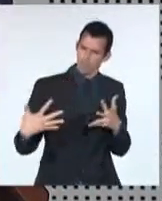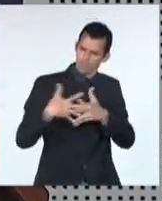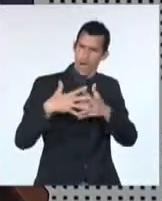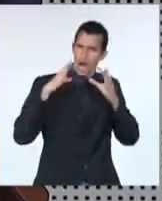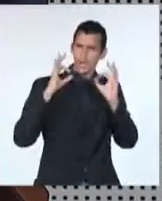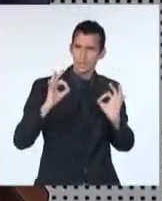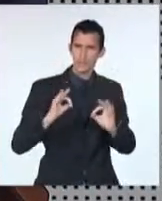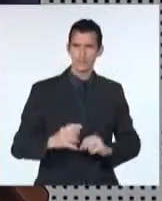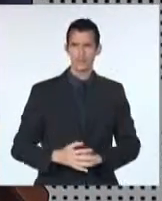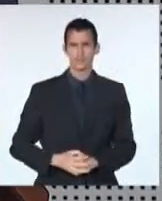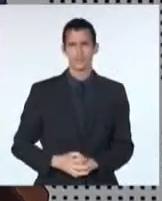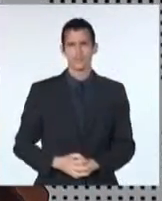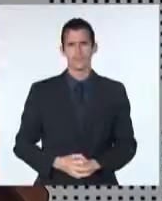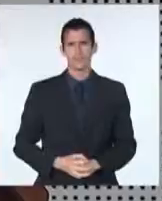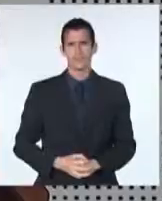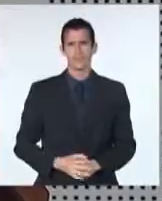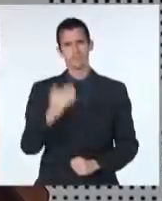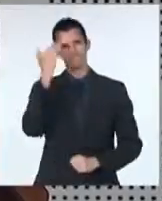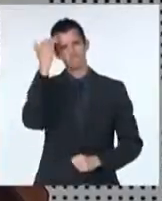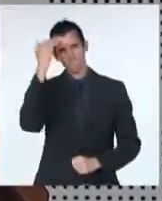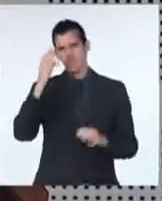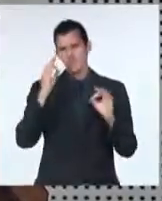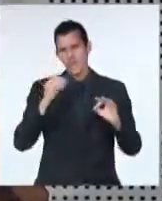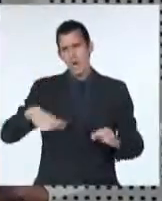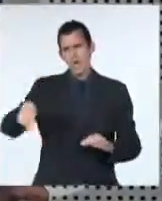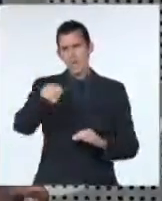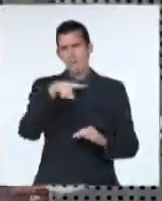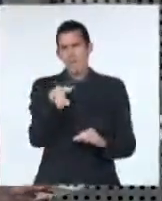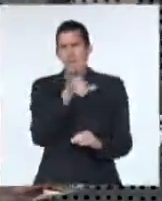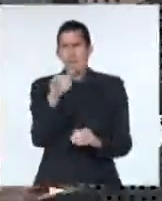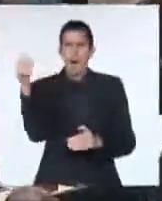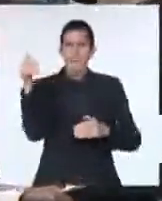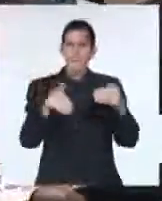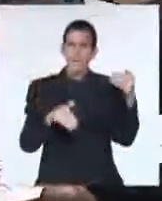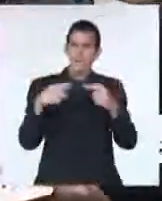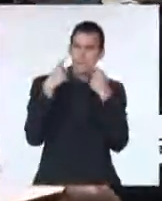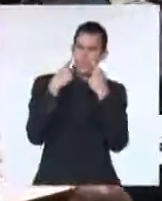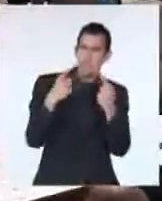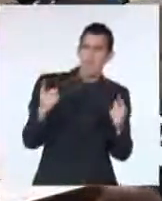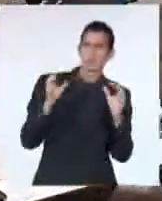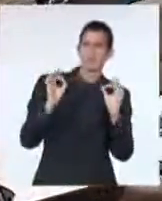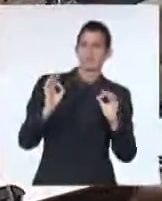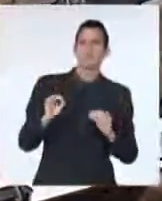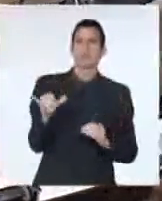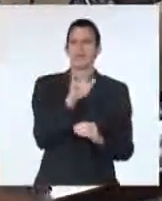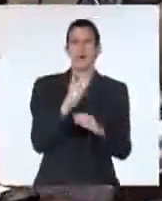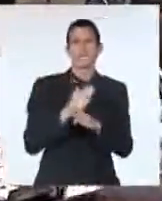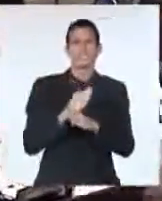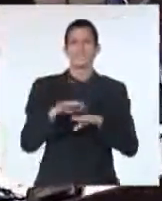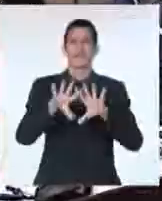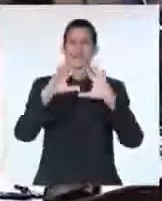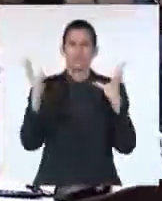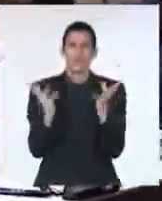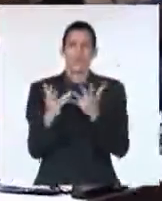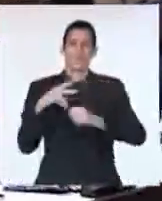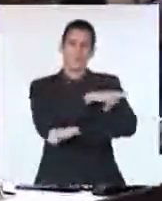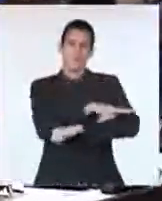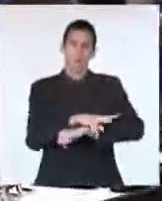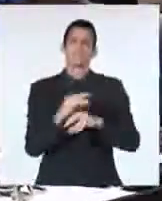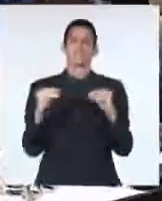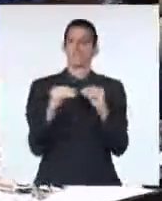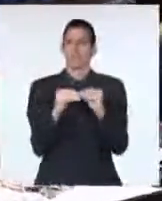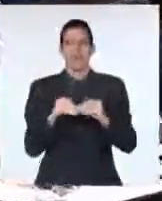mayorías que conforman el grueso de ese grande y unificador concepto que es humanidad. Como